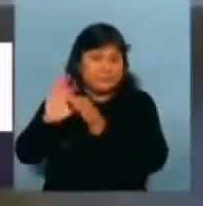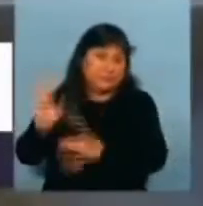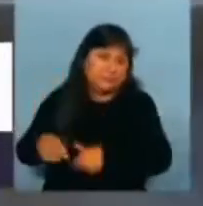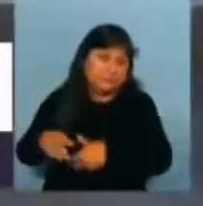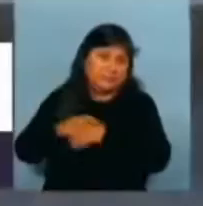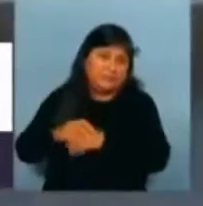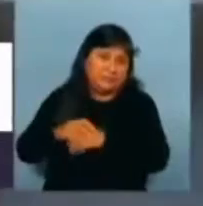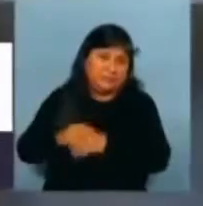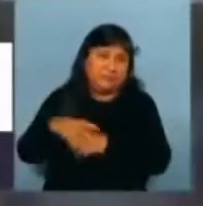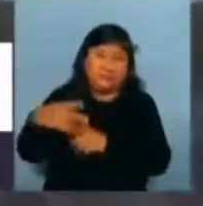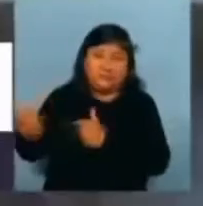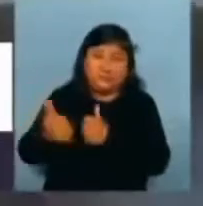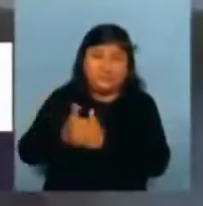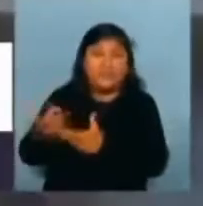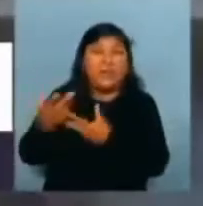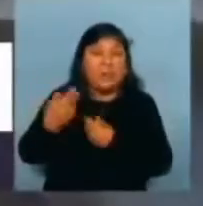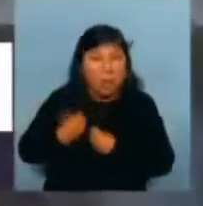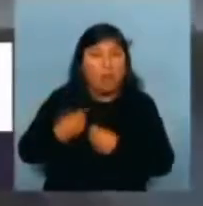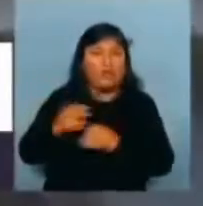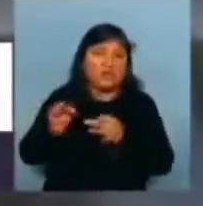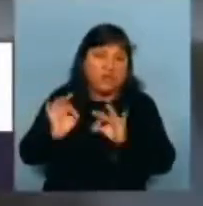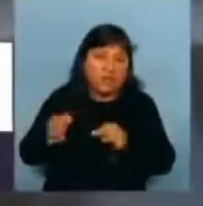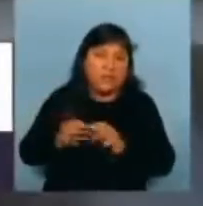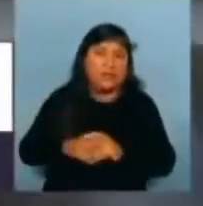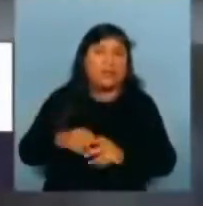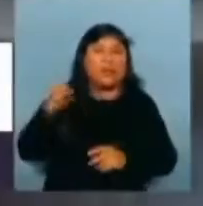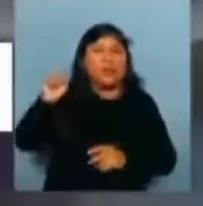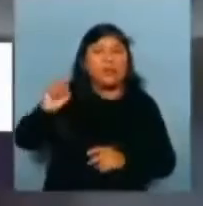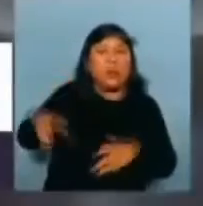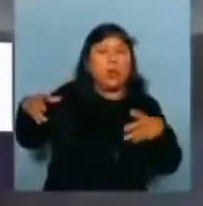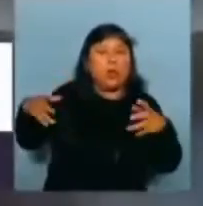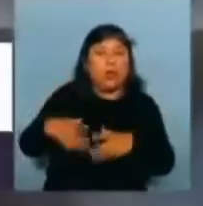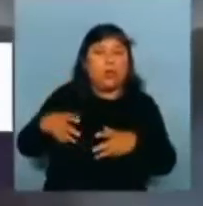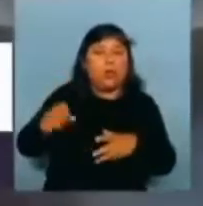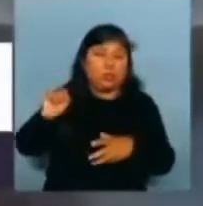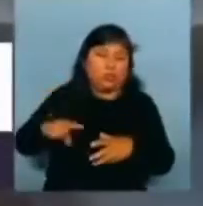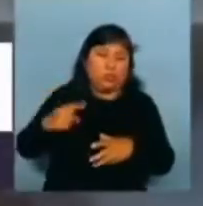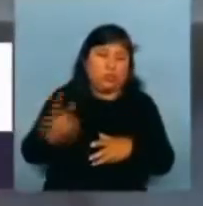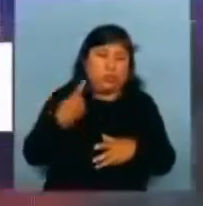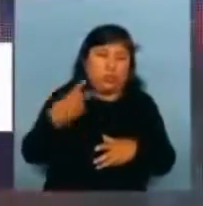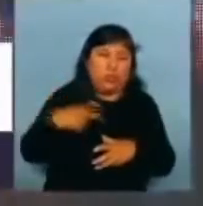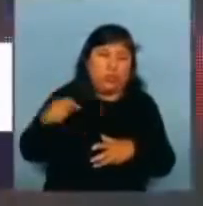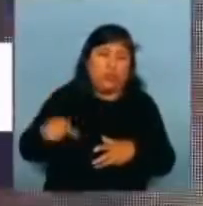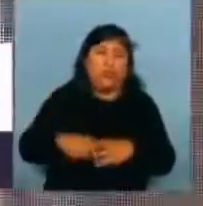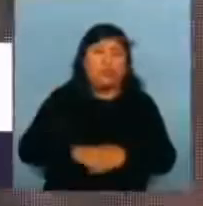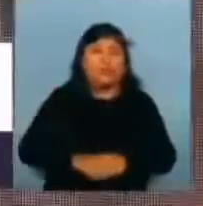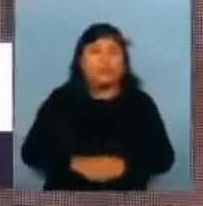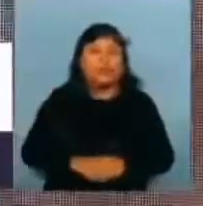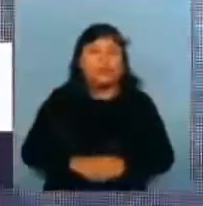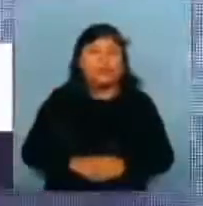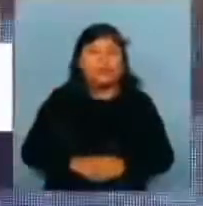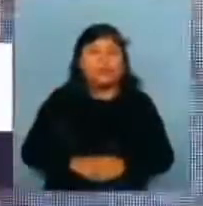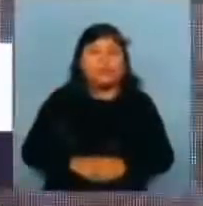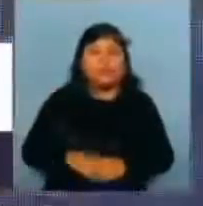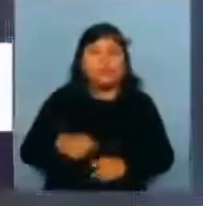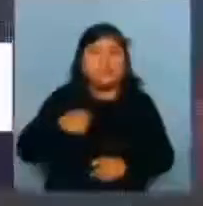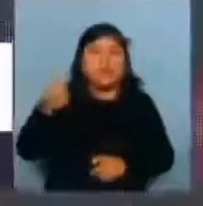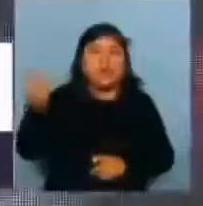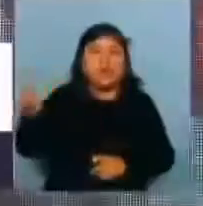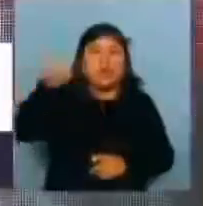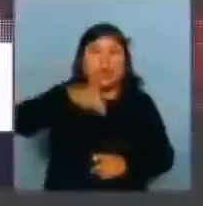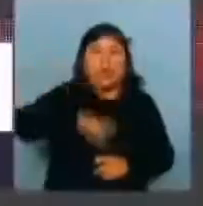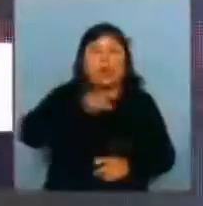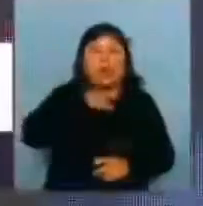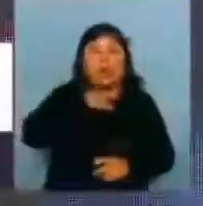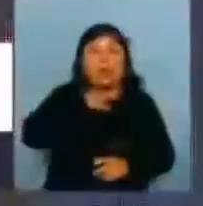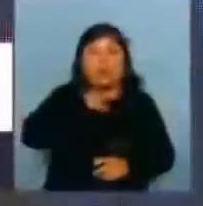ring, pero seguís teniendo buena relación, formando vos tu propio equipo. Sí, por supuesto. Desde que regresé a Jujuy, obviamente,